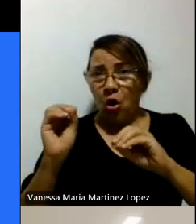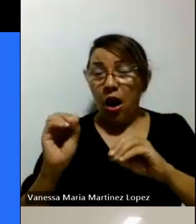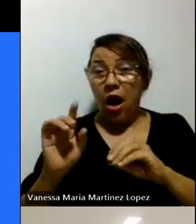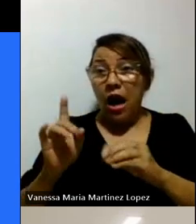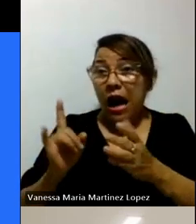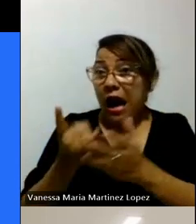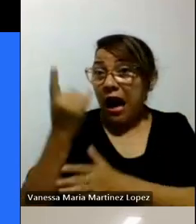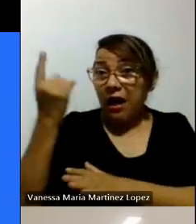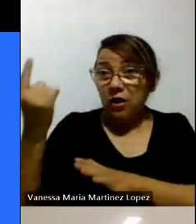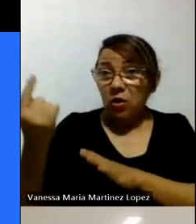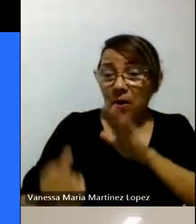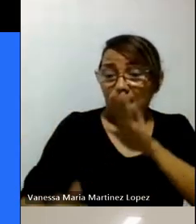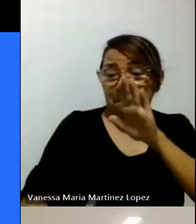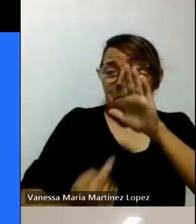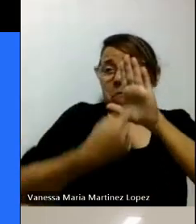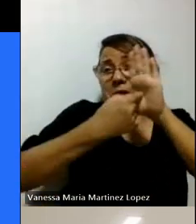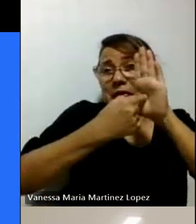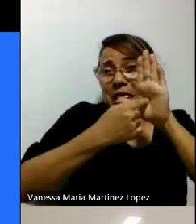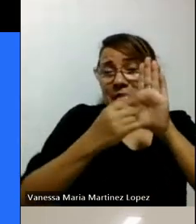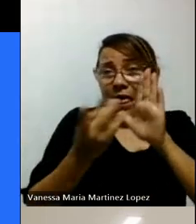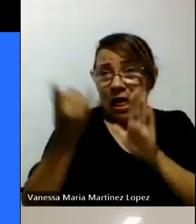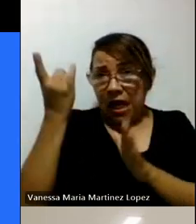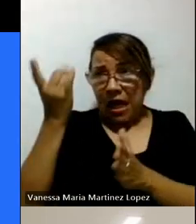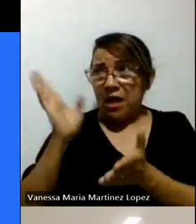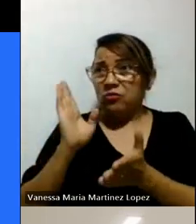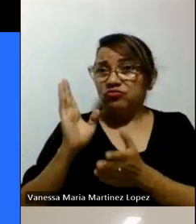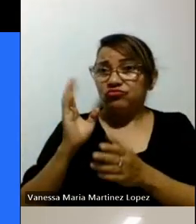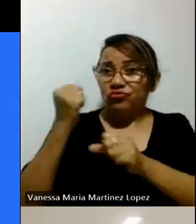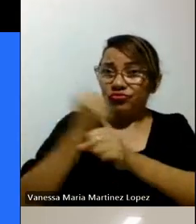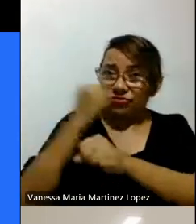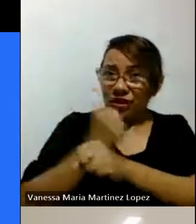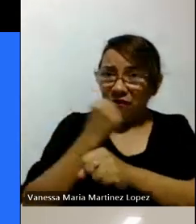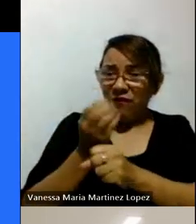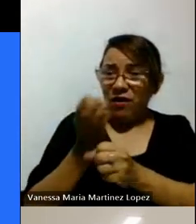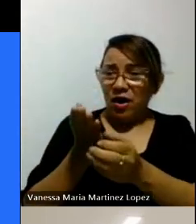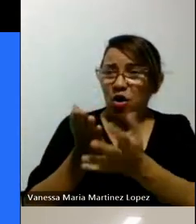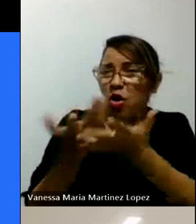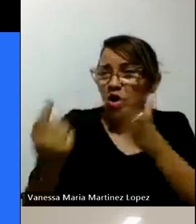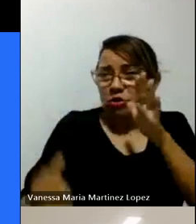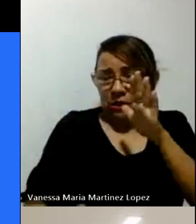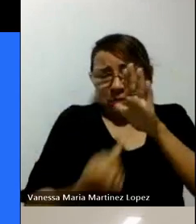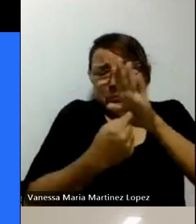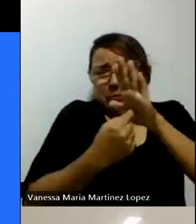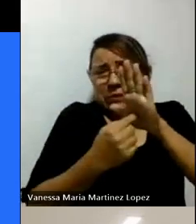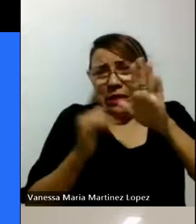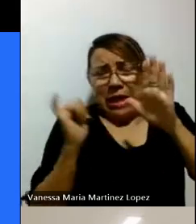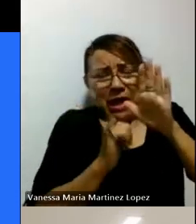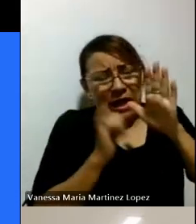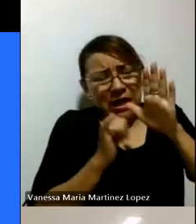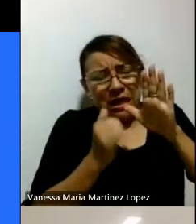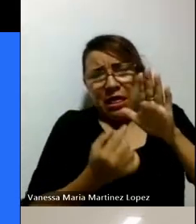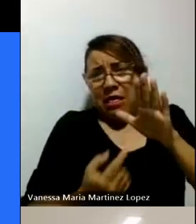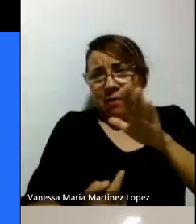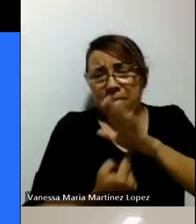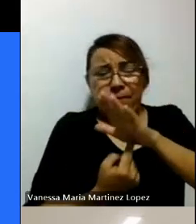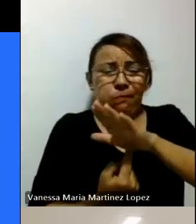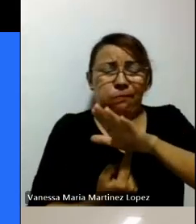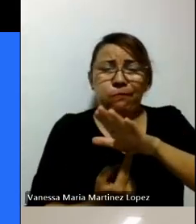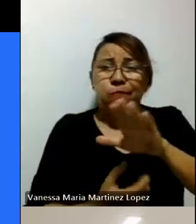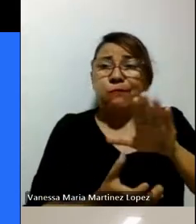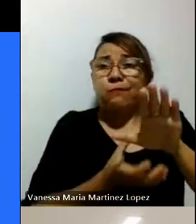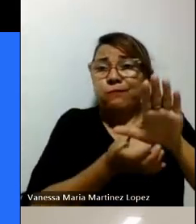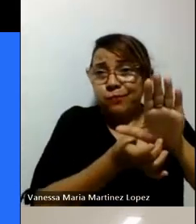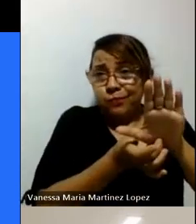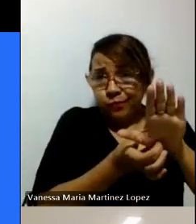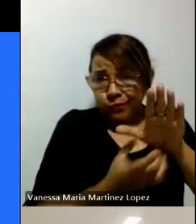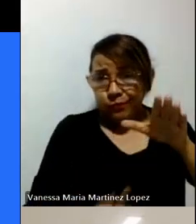elementos puntiagudos, como pueden ser herramientas de trabajo, y que pueden inclusive quedar allí atravesando músculo y pueden quedar